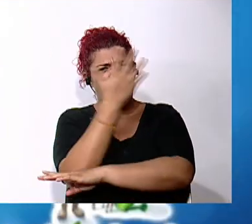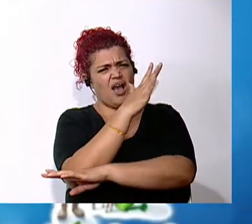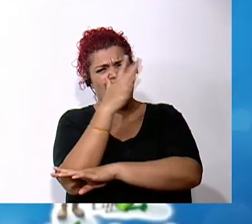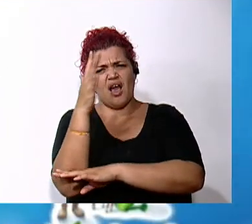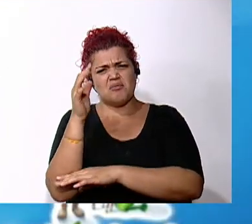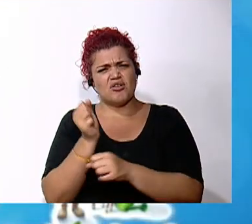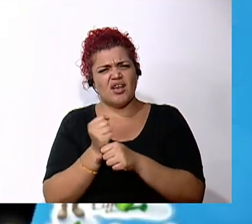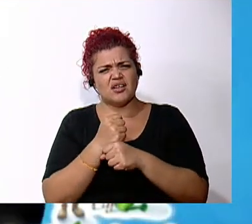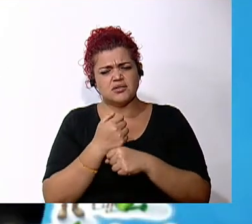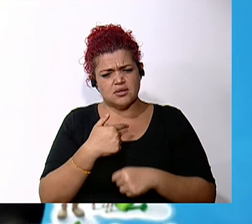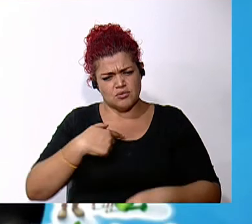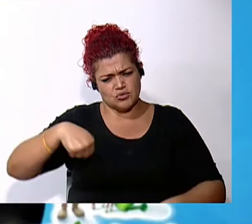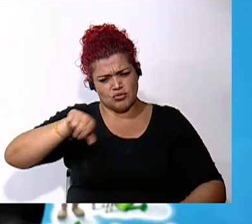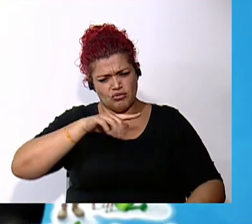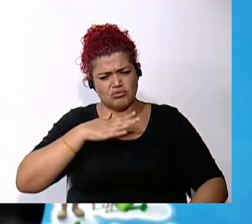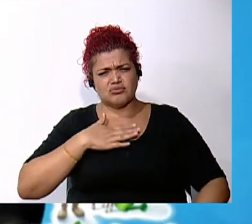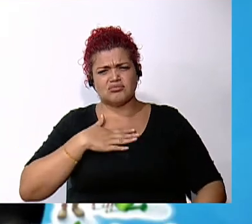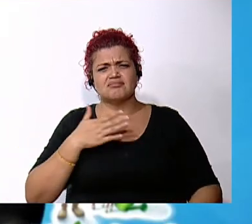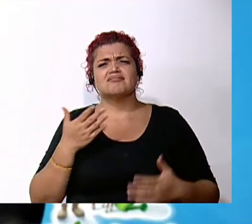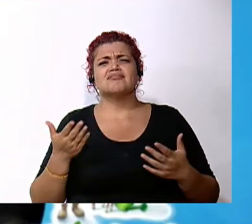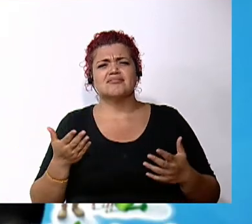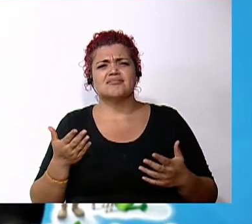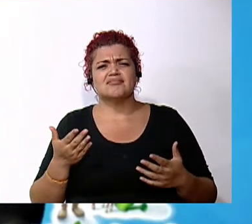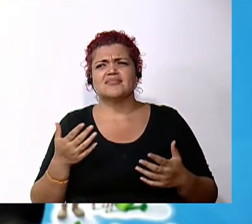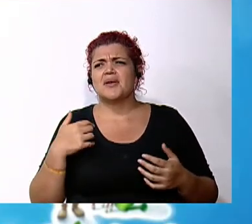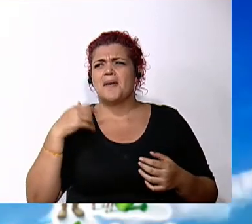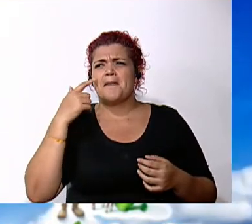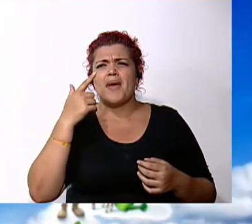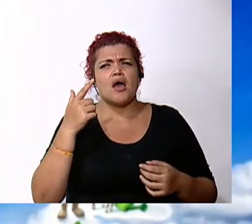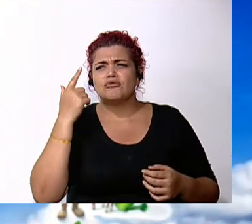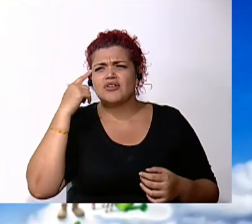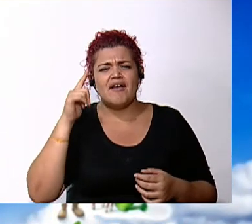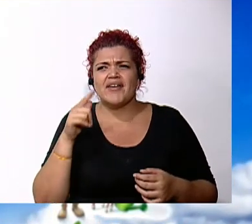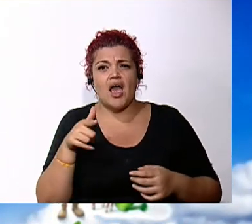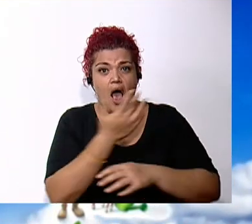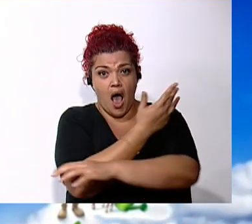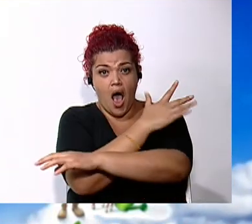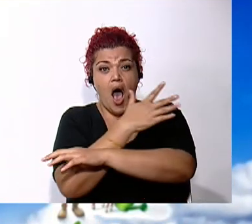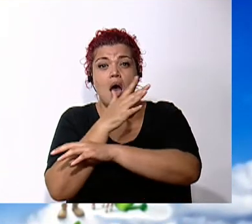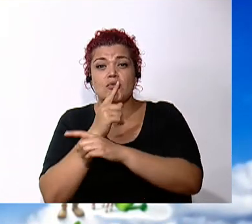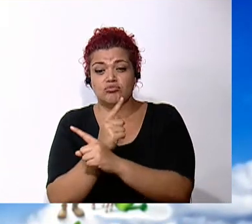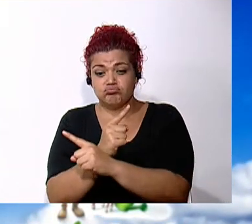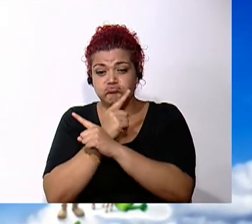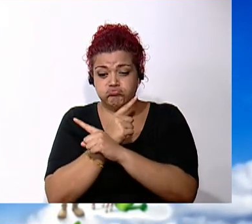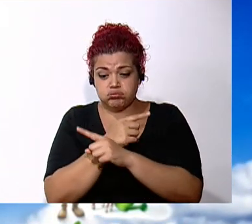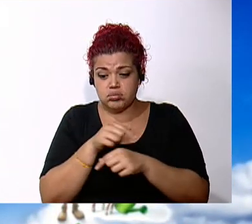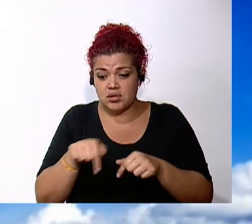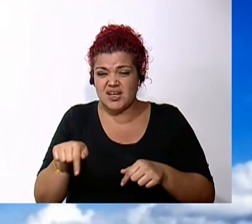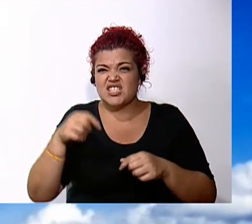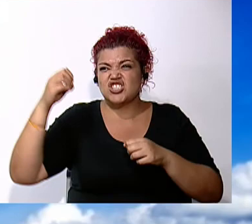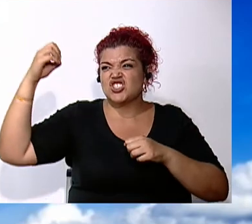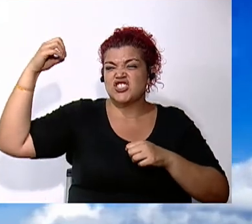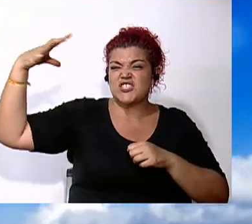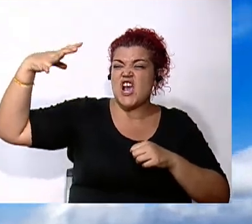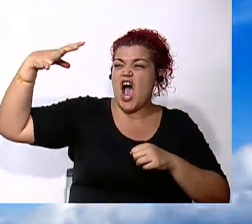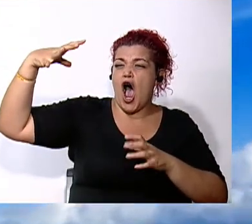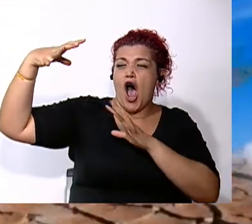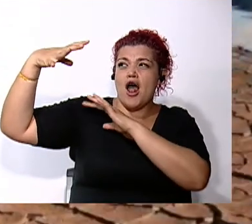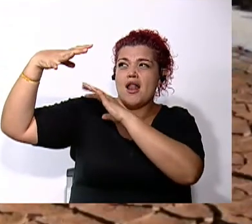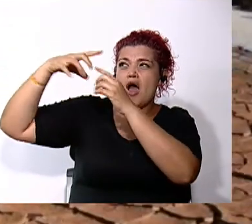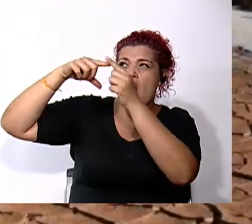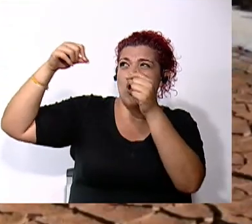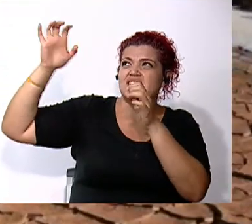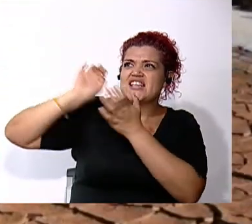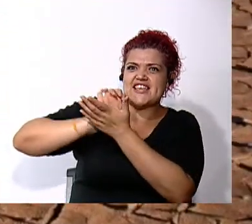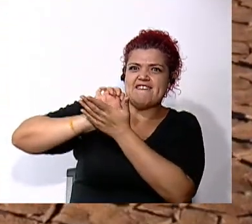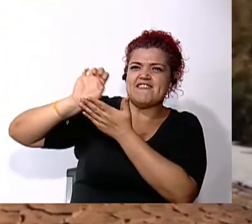por nosotros y por la naturaleza? Lo que no sabes todavía es que los árboles protegen los suelos de los rayos solares con sus hojas, evitando